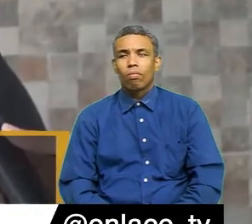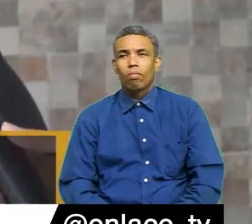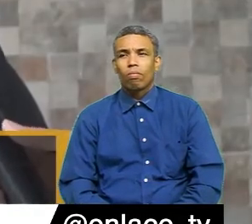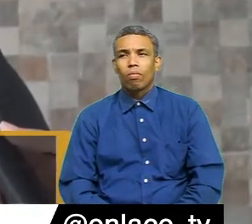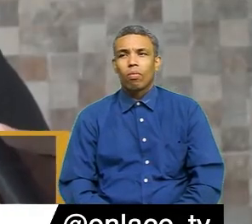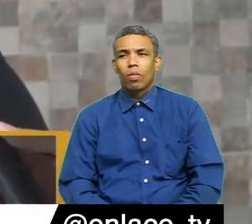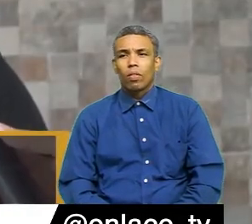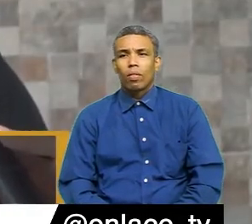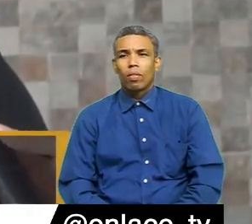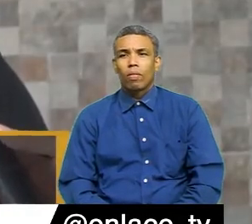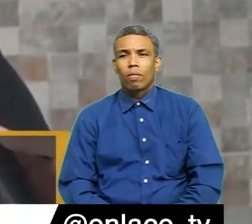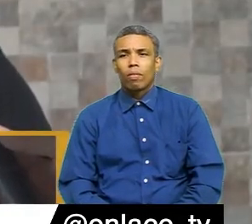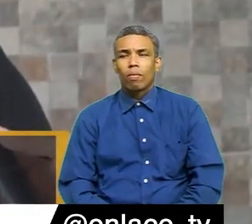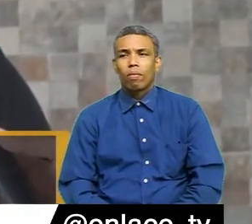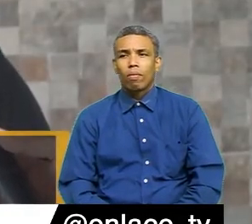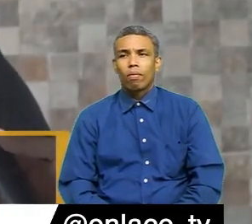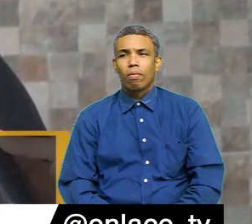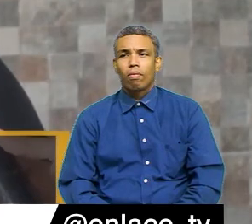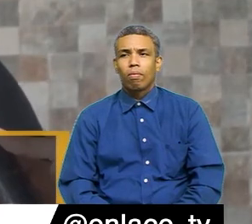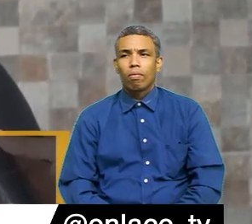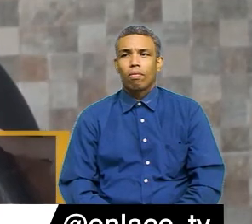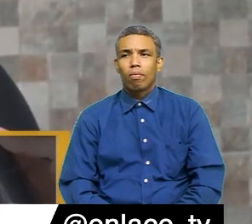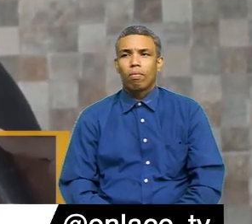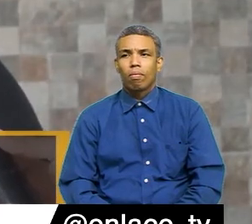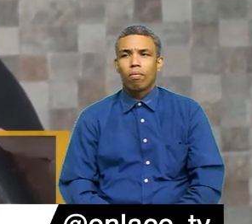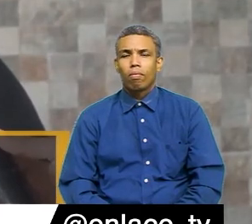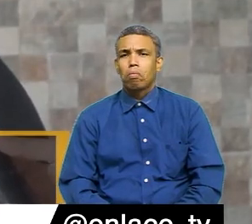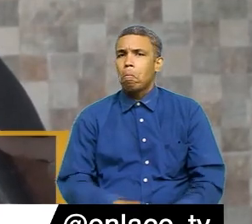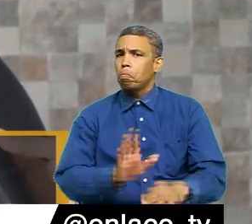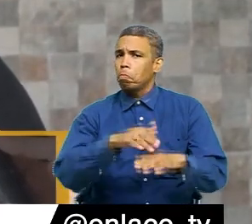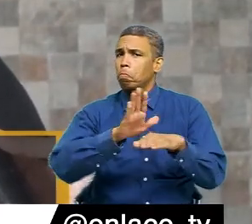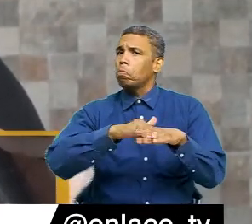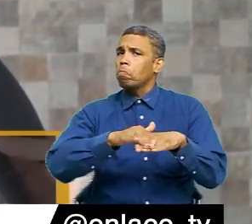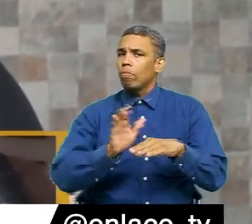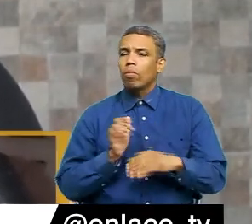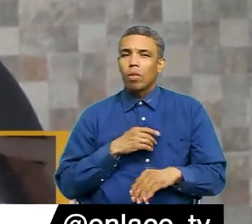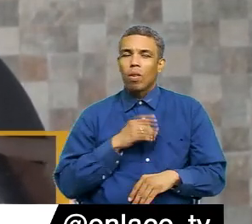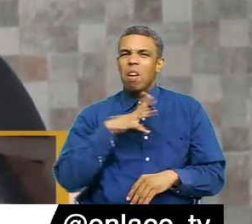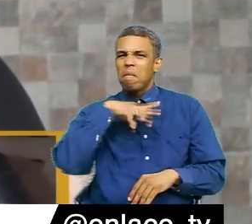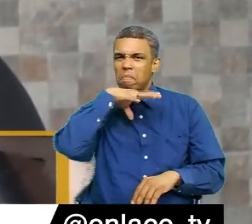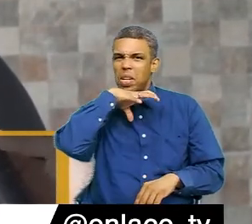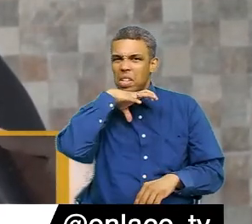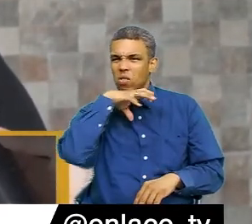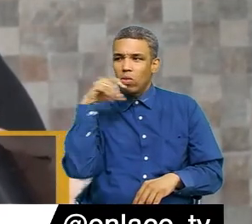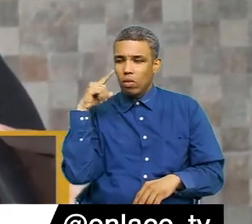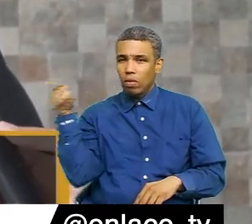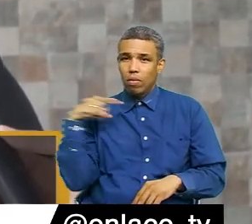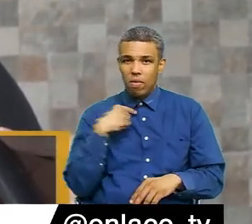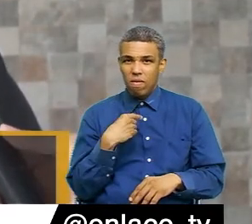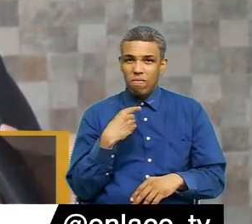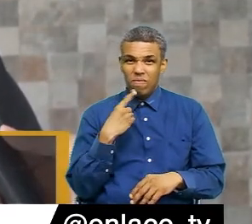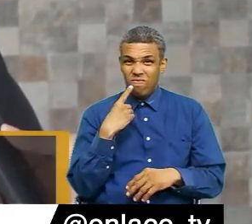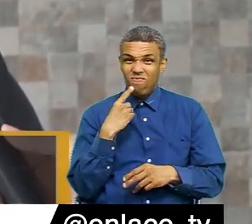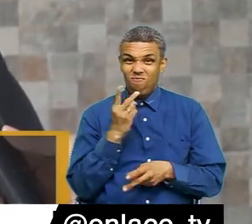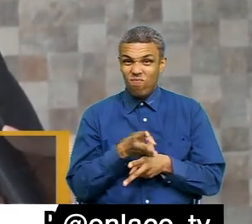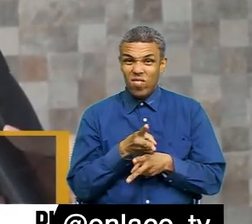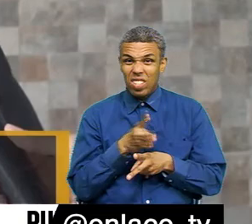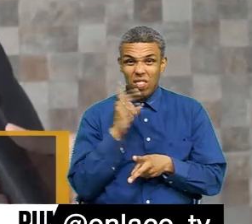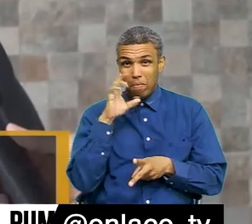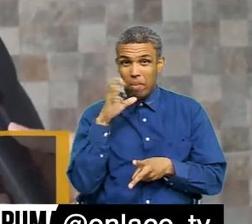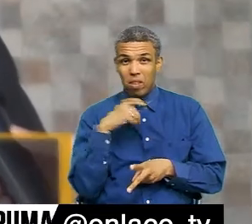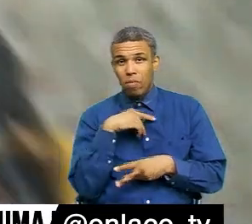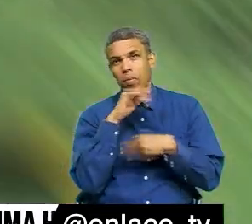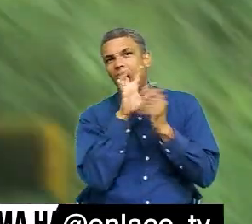Considerar a la gente, donde no la raza no es como muchas las personas la dicen, sino es como uno la críe y que